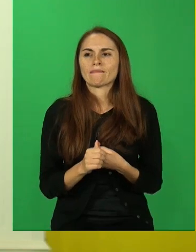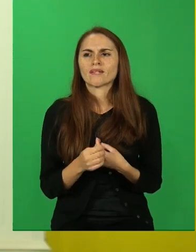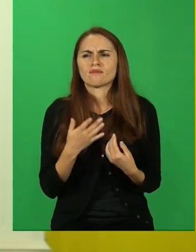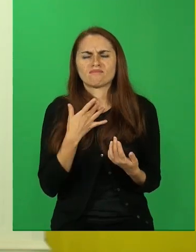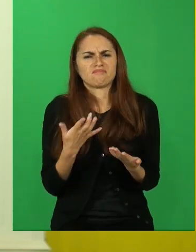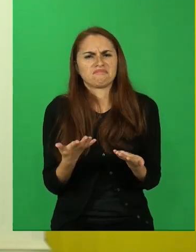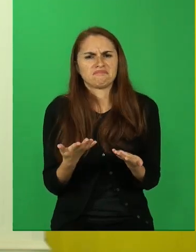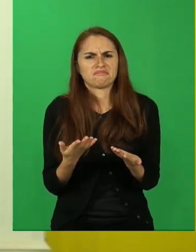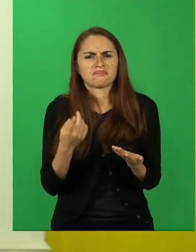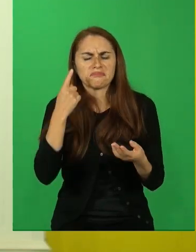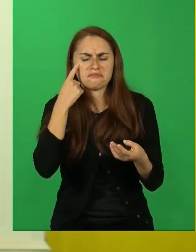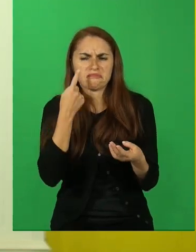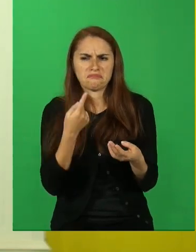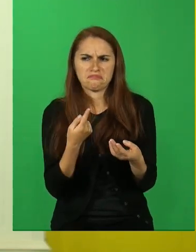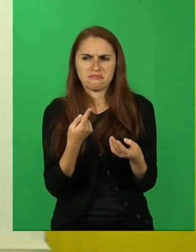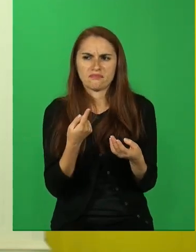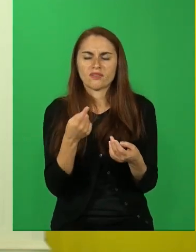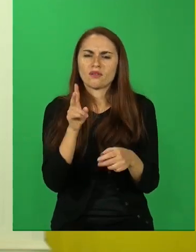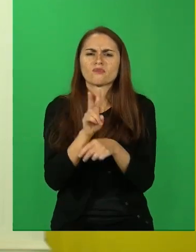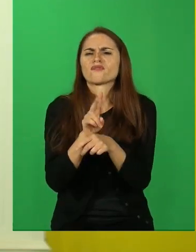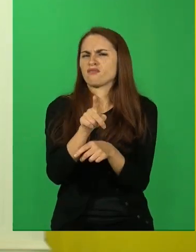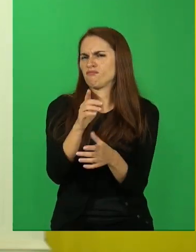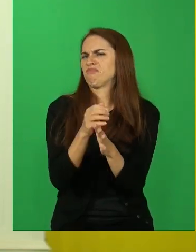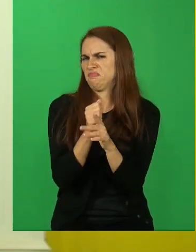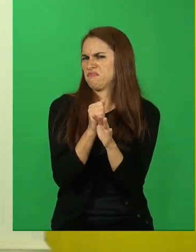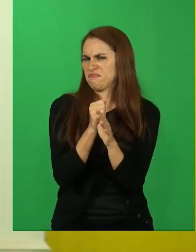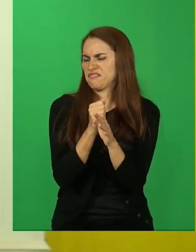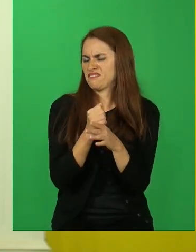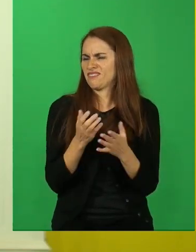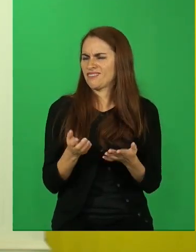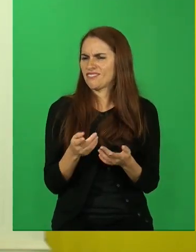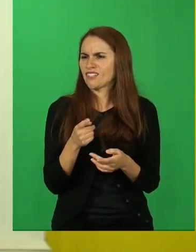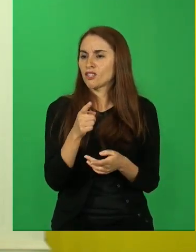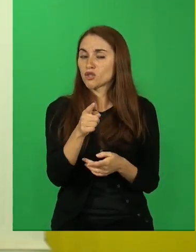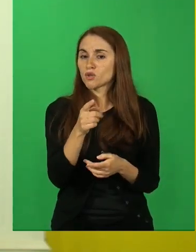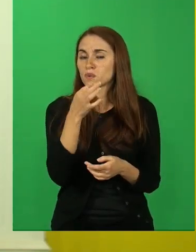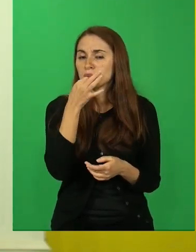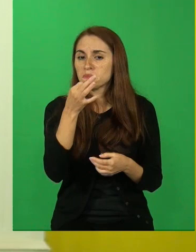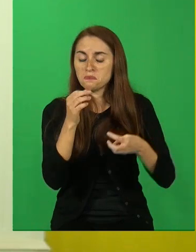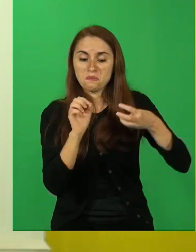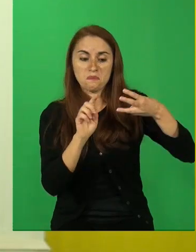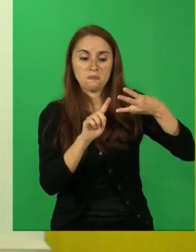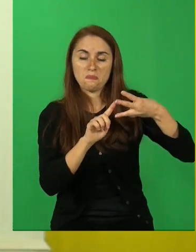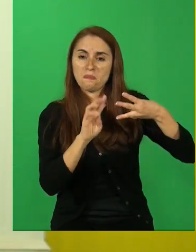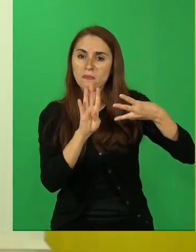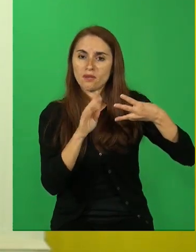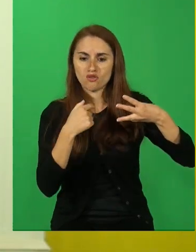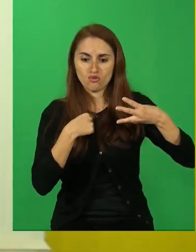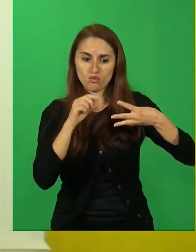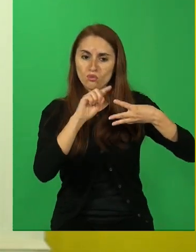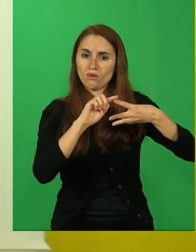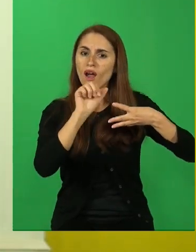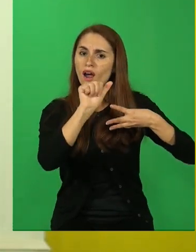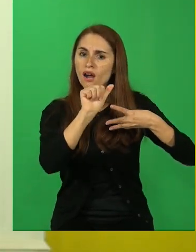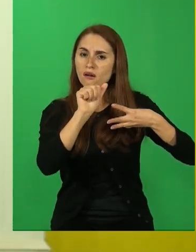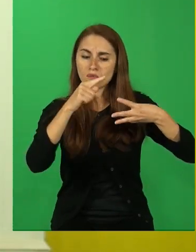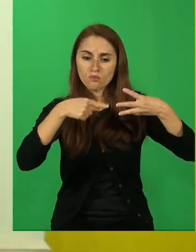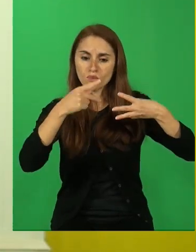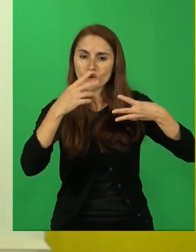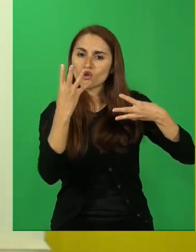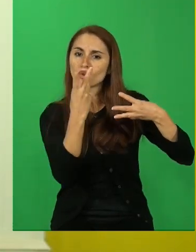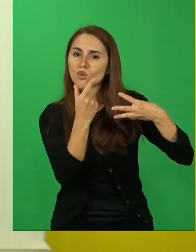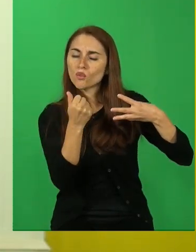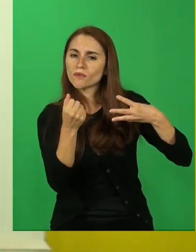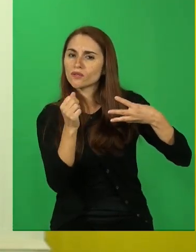decir, pero profesora, a ver, usted está haciendo pillería, usted dice que es la B, pero yo marqué la A porque tenemos los mismos